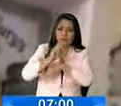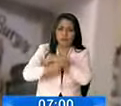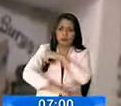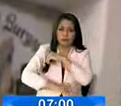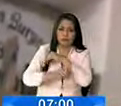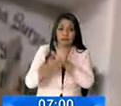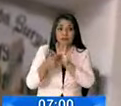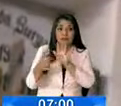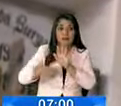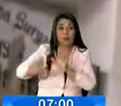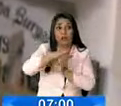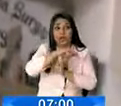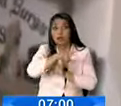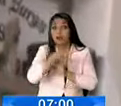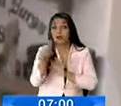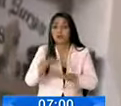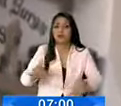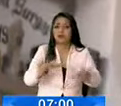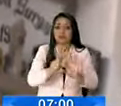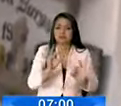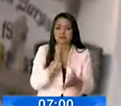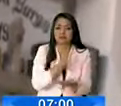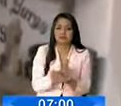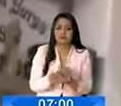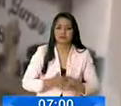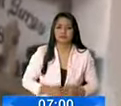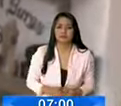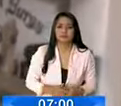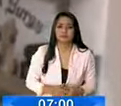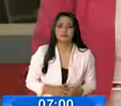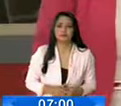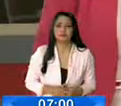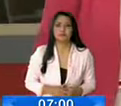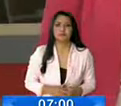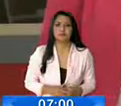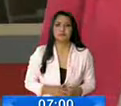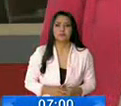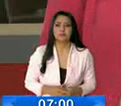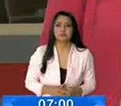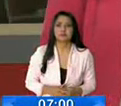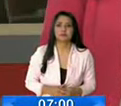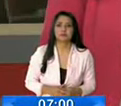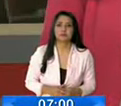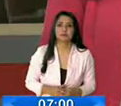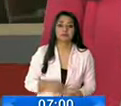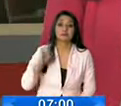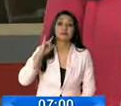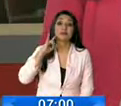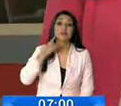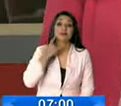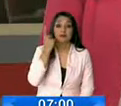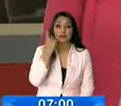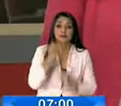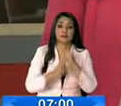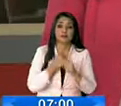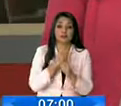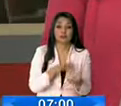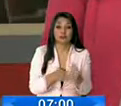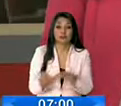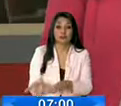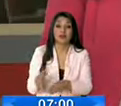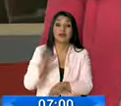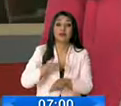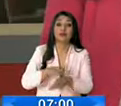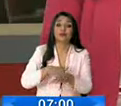ningún salón de clases, informó Charlie Pisa. Y tras la muerte de una menor de 11 años luego de una